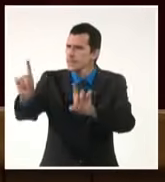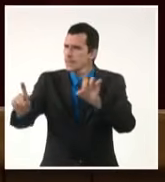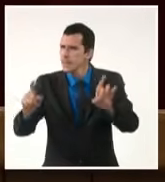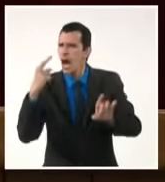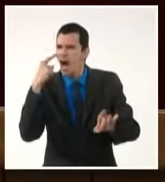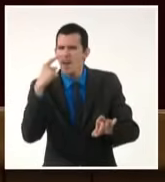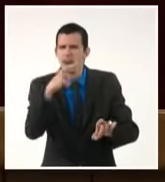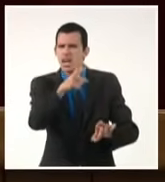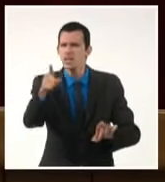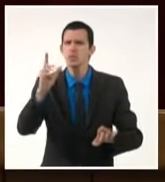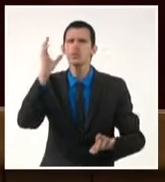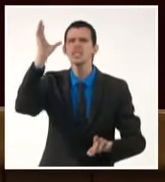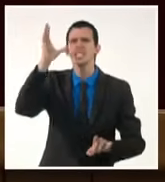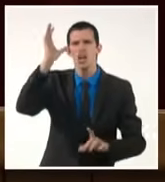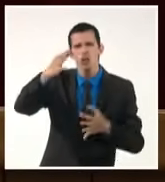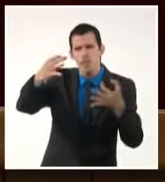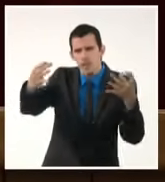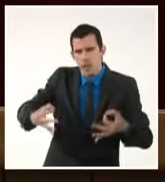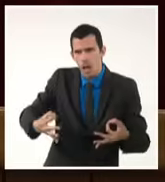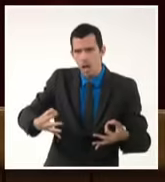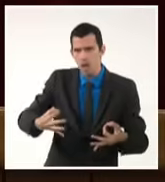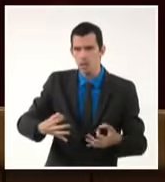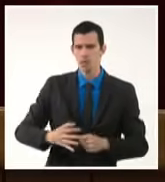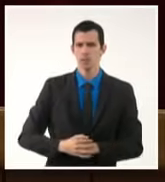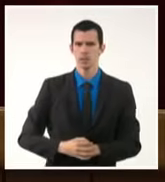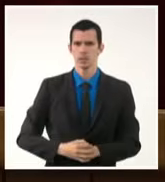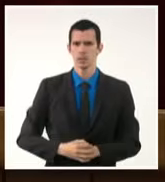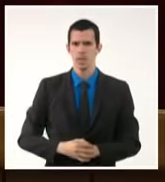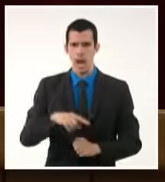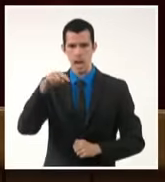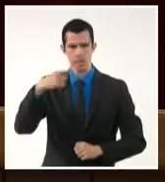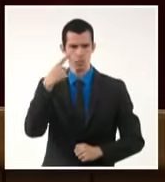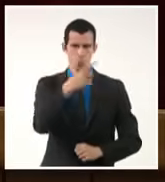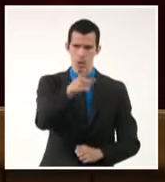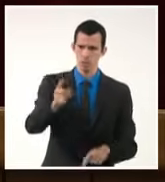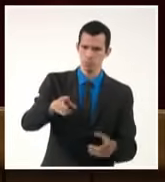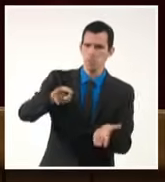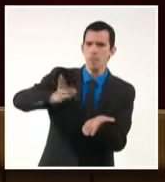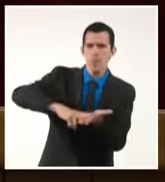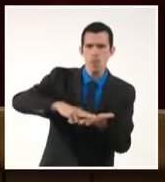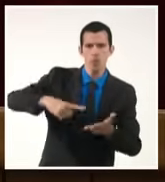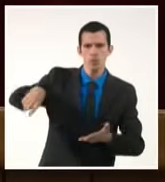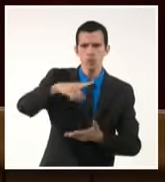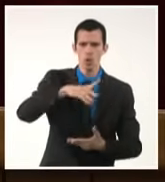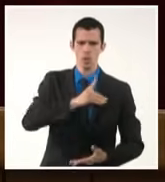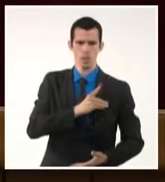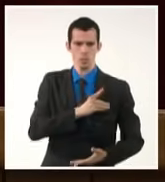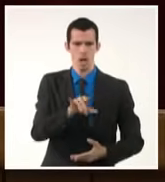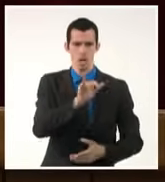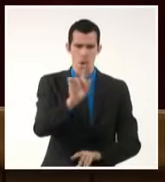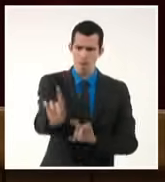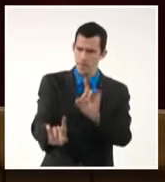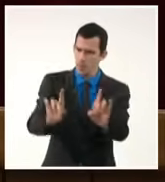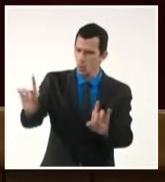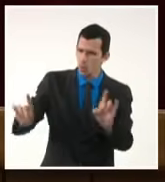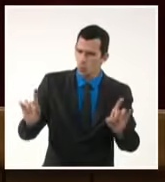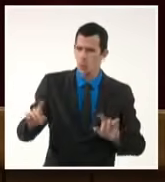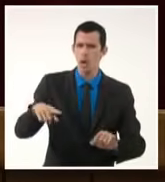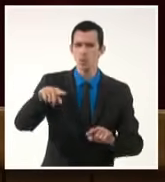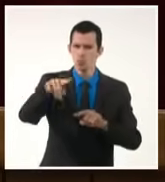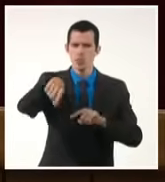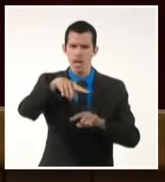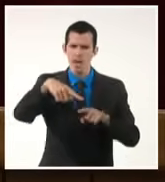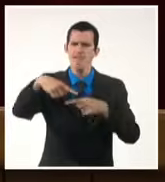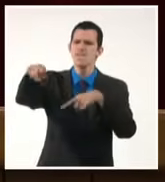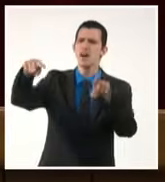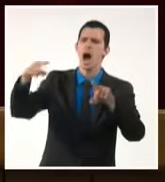consulta y espera de sus diputados y de todo el pueblo que lo apoyen en la implementación de las decisiones que puedan llevarnos a